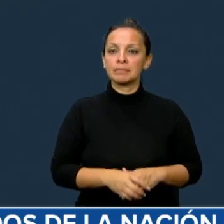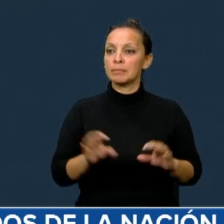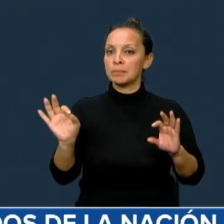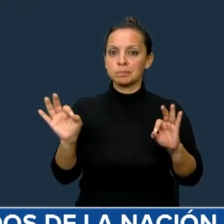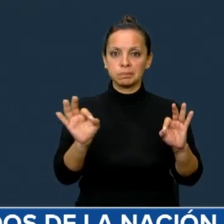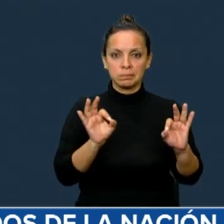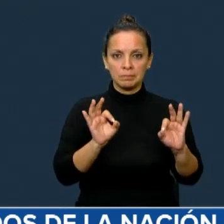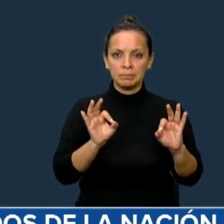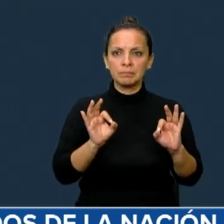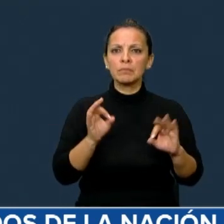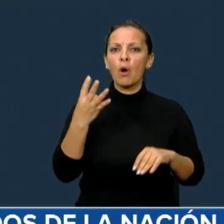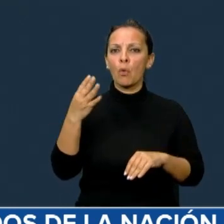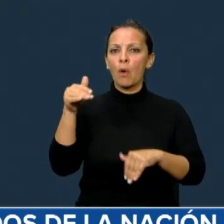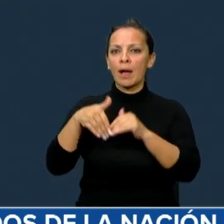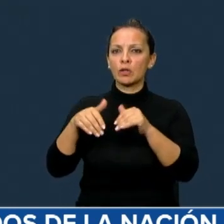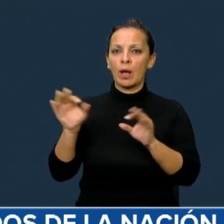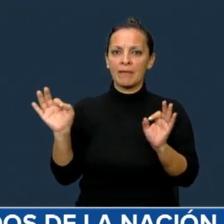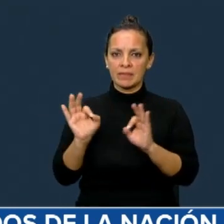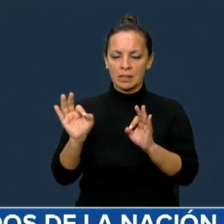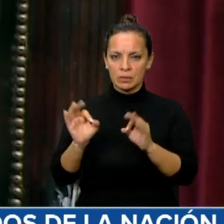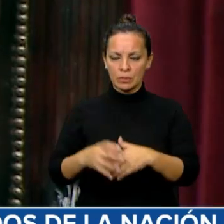Listo, con 4 abstenciones consignadas.